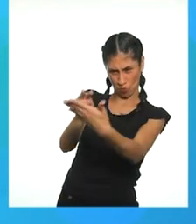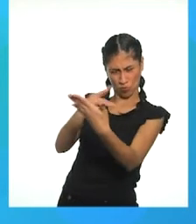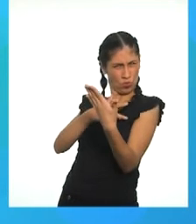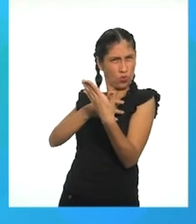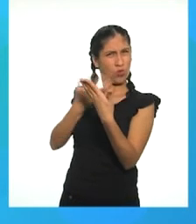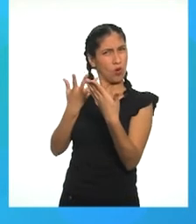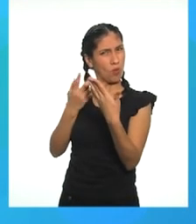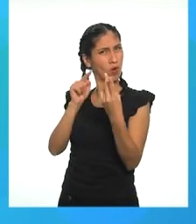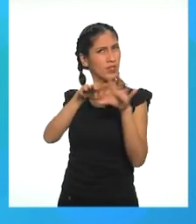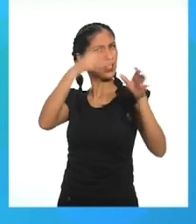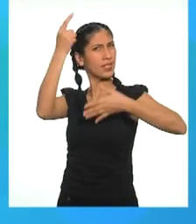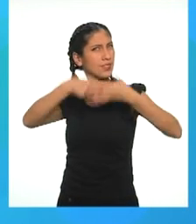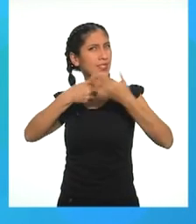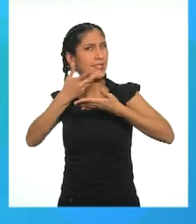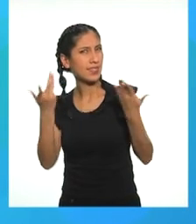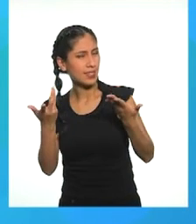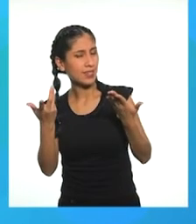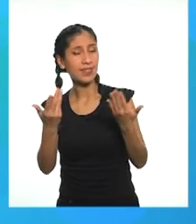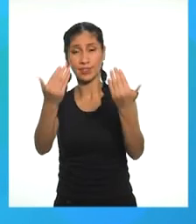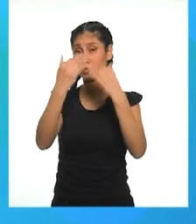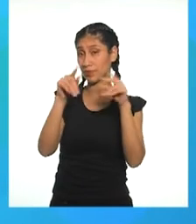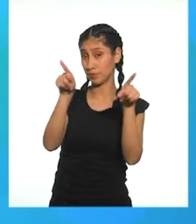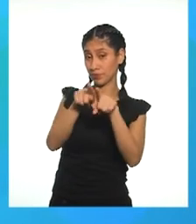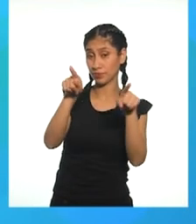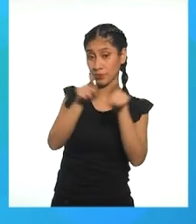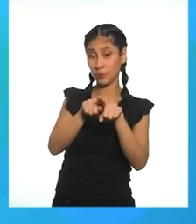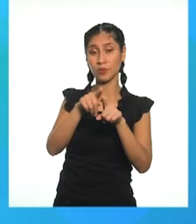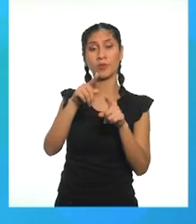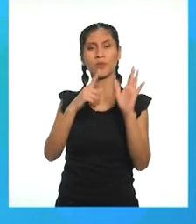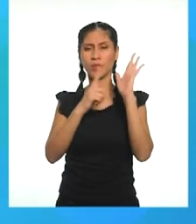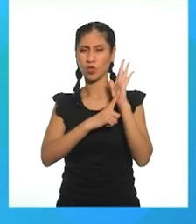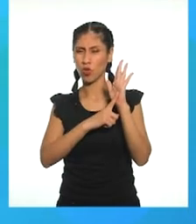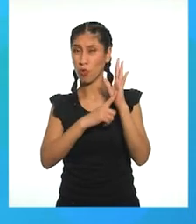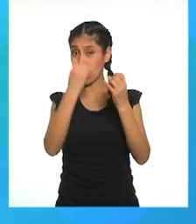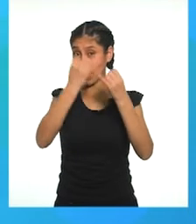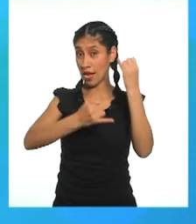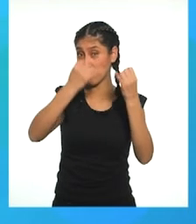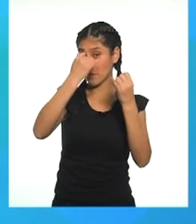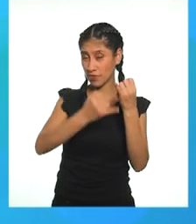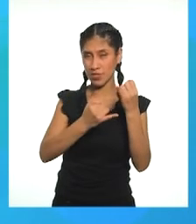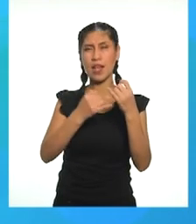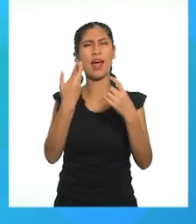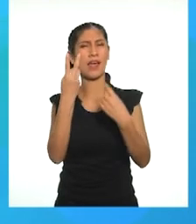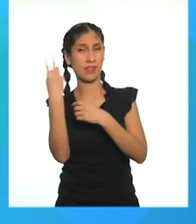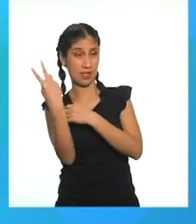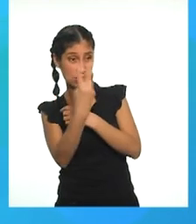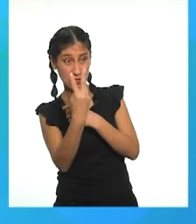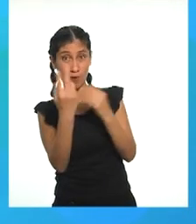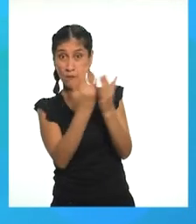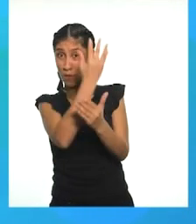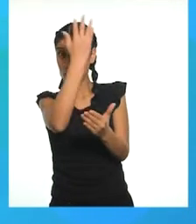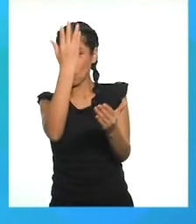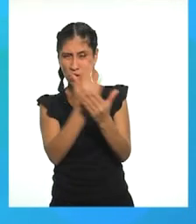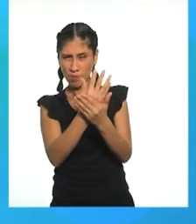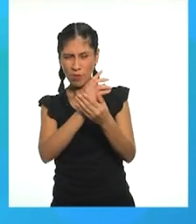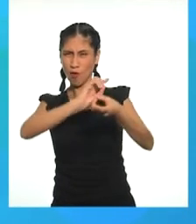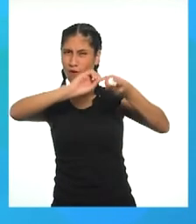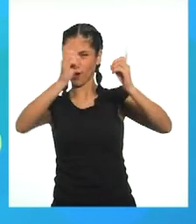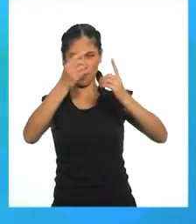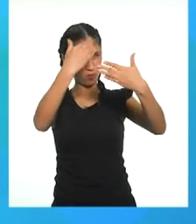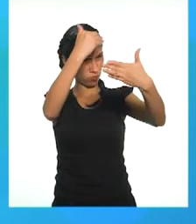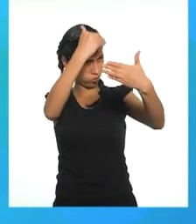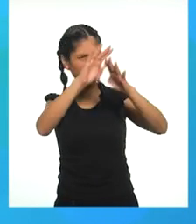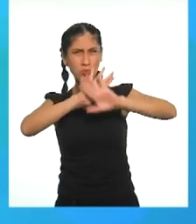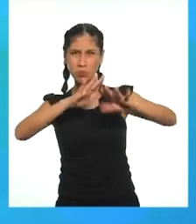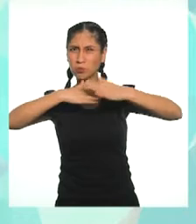se hizo? En el desenlace se resuelve el conflicto y la presentación de la situación final de la historia. El